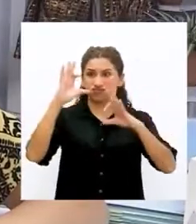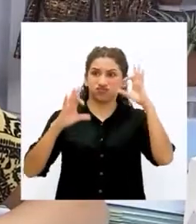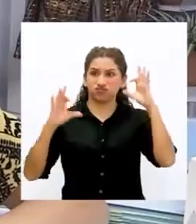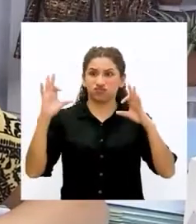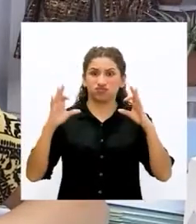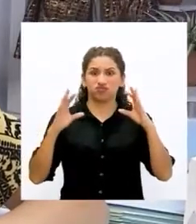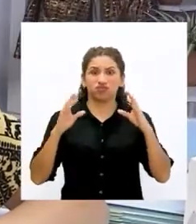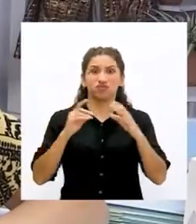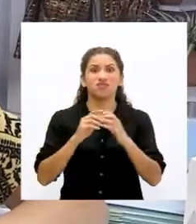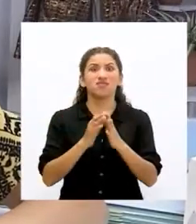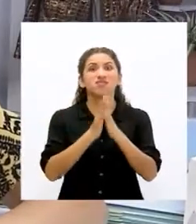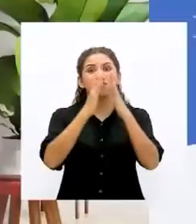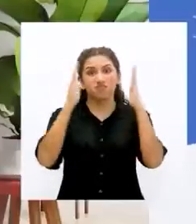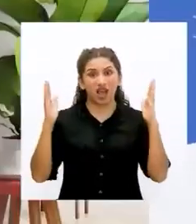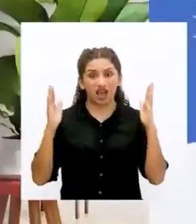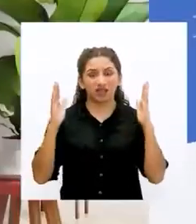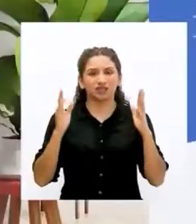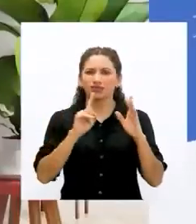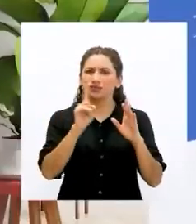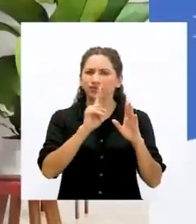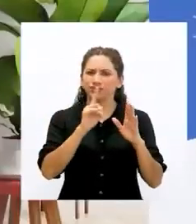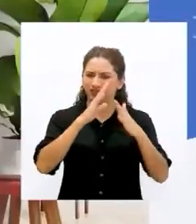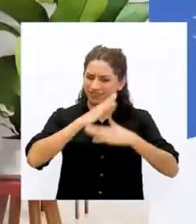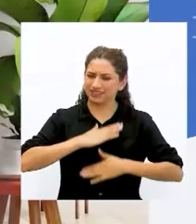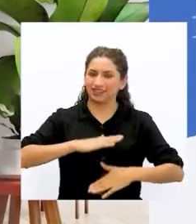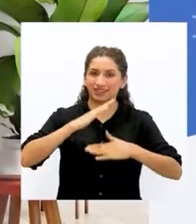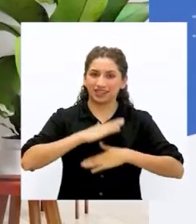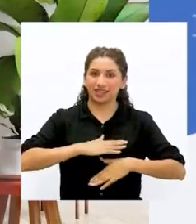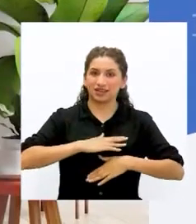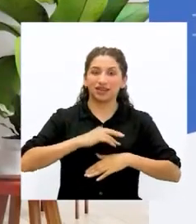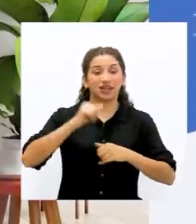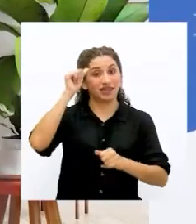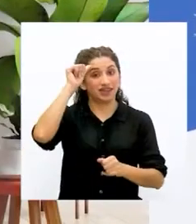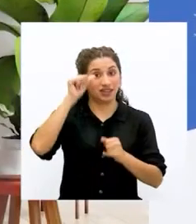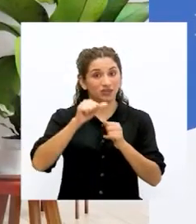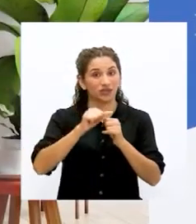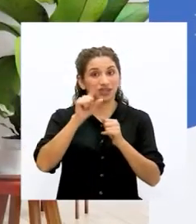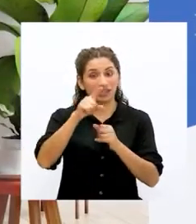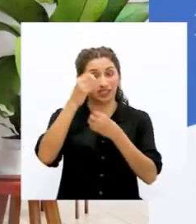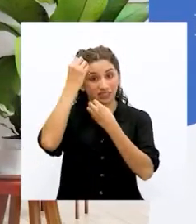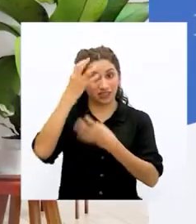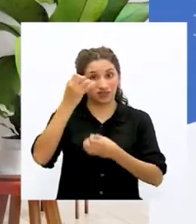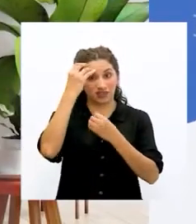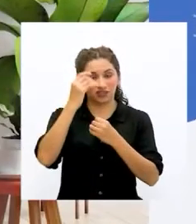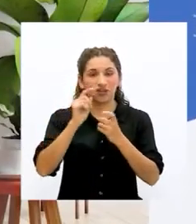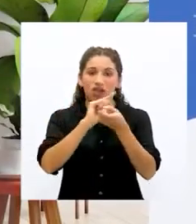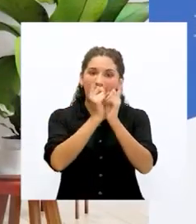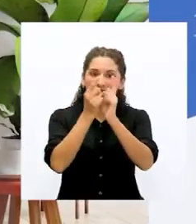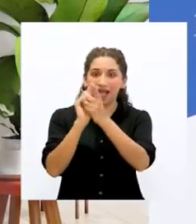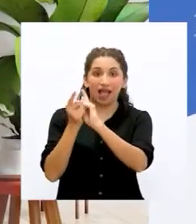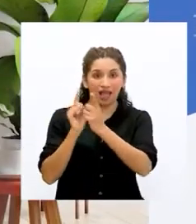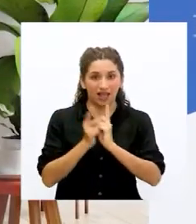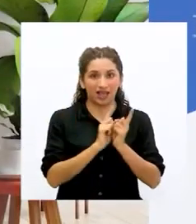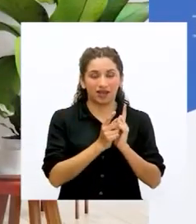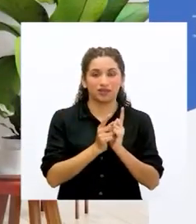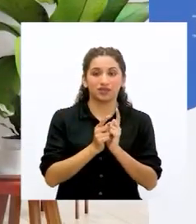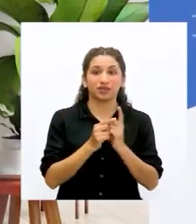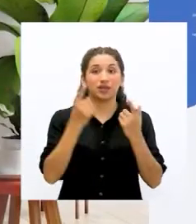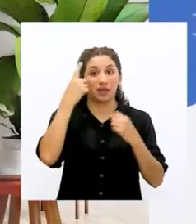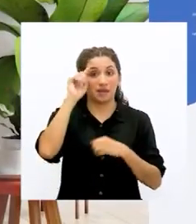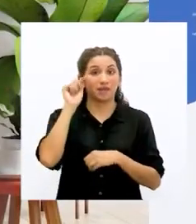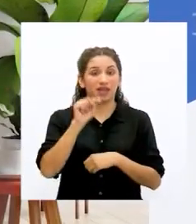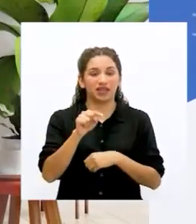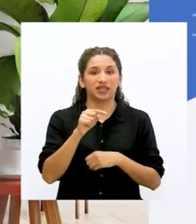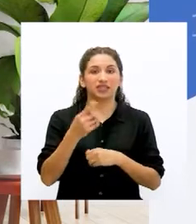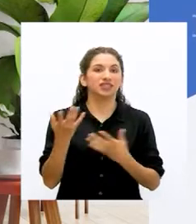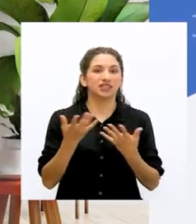más grande que la anterior. Calma, recuerda que los datos recogidos son muy variados y para ello